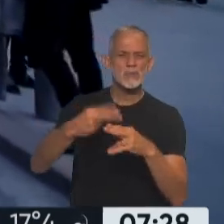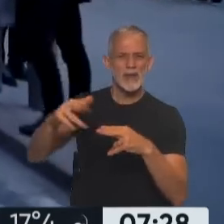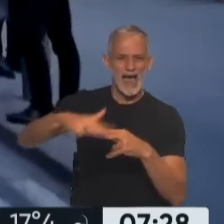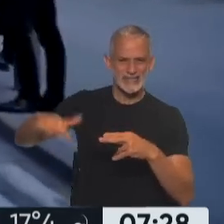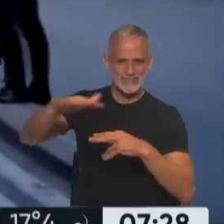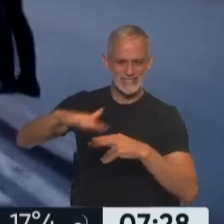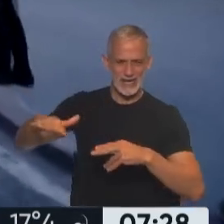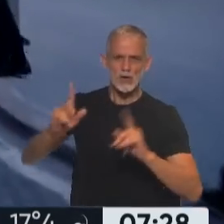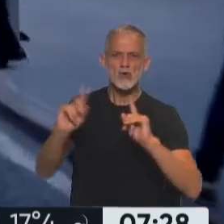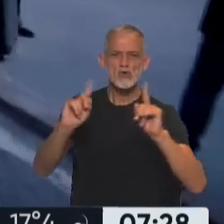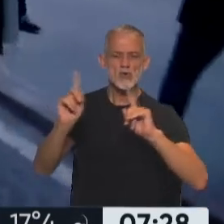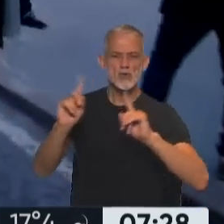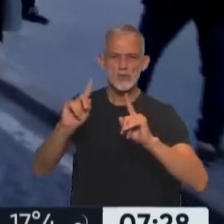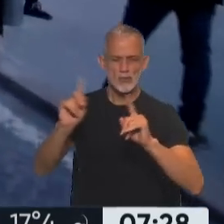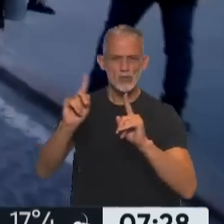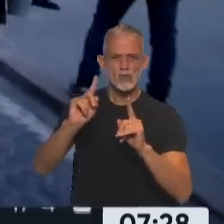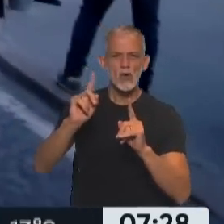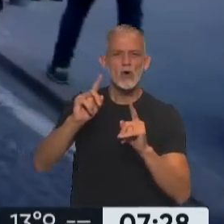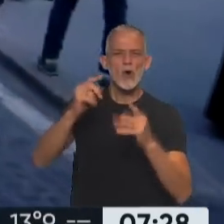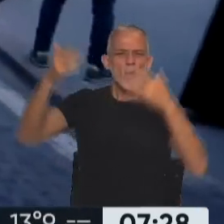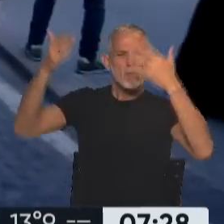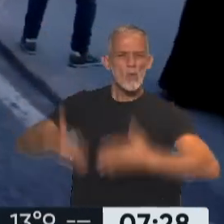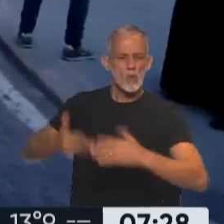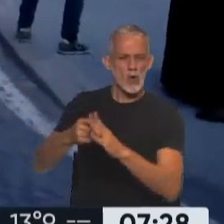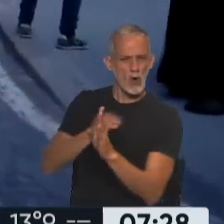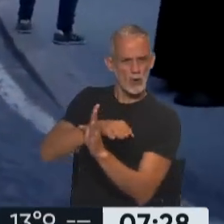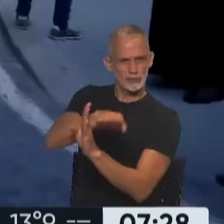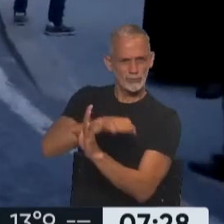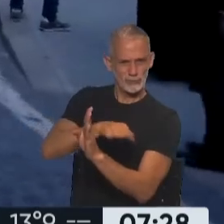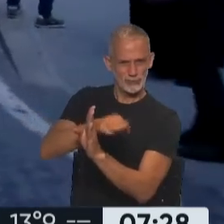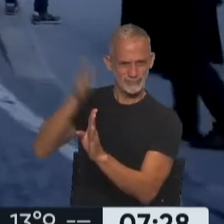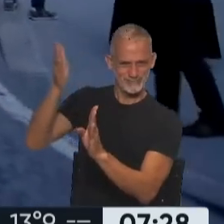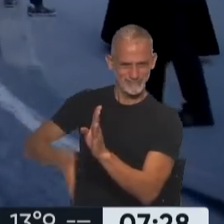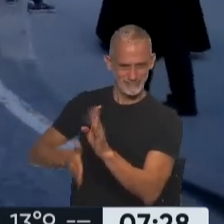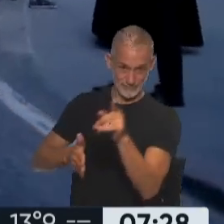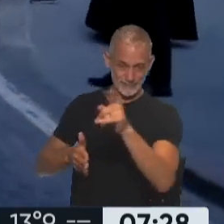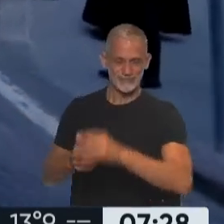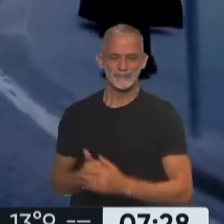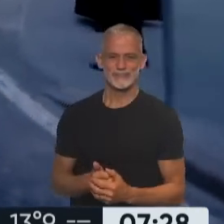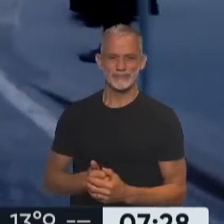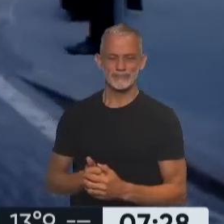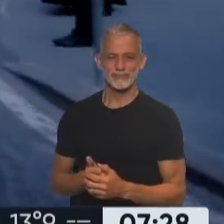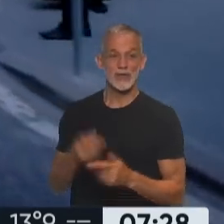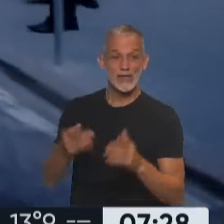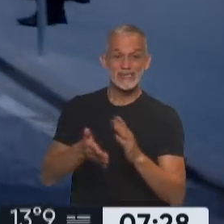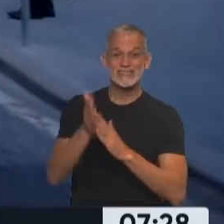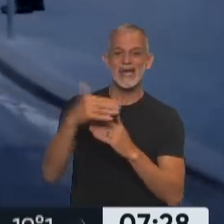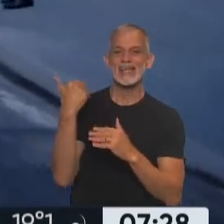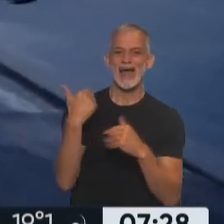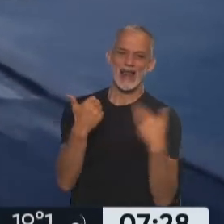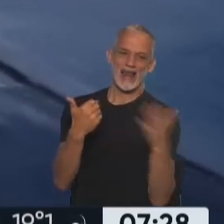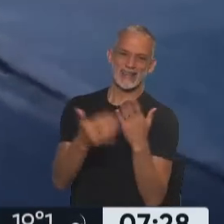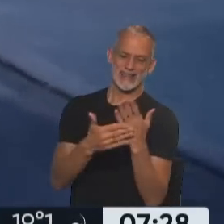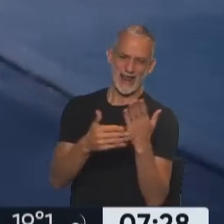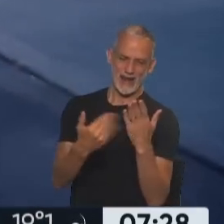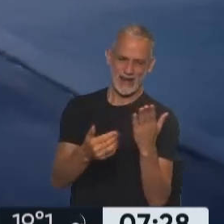Ah, directamente. Ah, no, a los No, muros. no. A los muros. Sí, a los muros. A la plaza. Ya ha salido atrás. del muro, sí. Es una de las salidas laterales de. Sí.